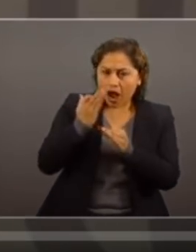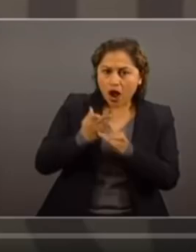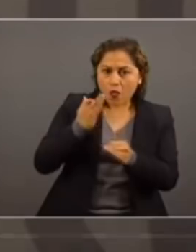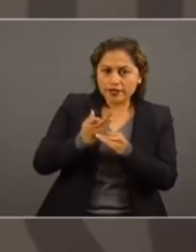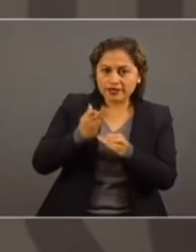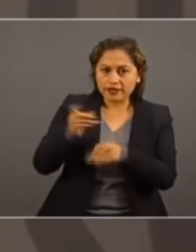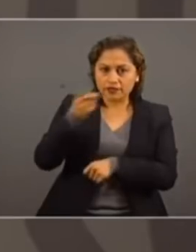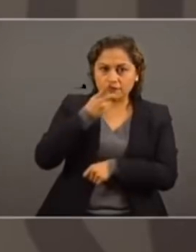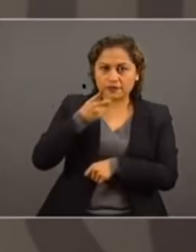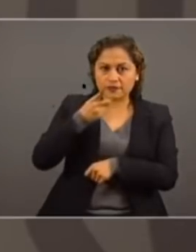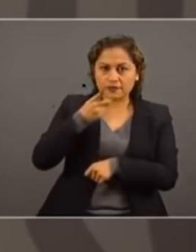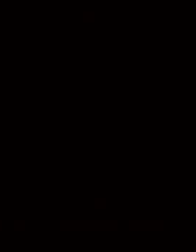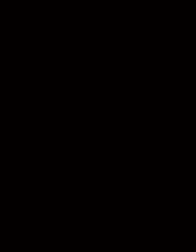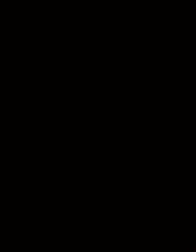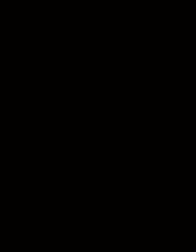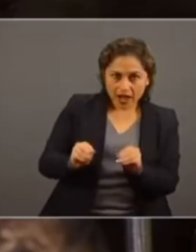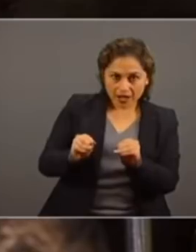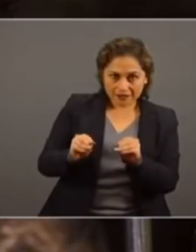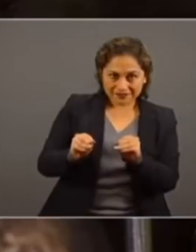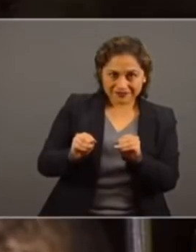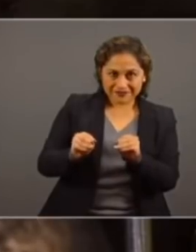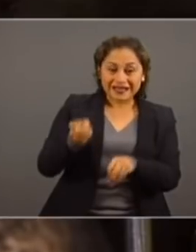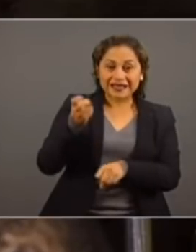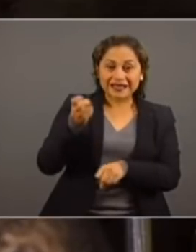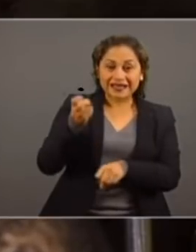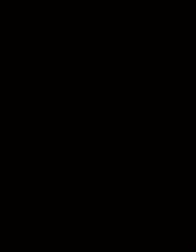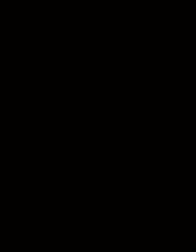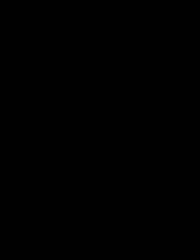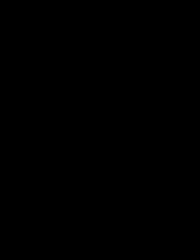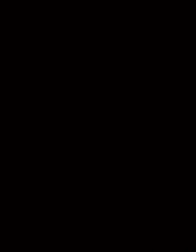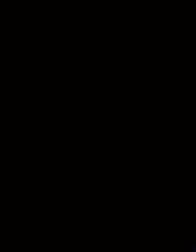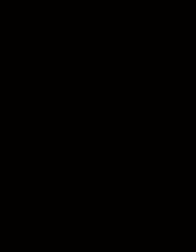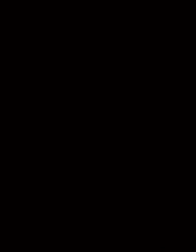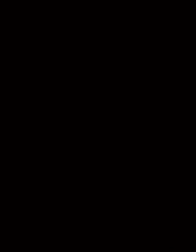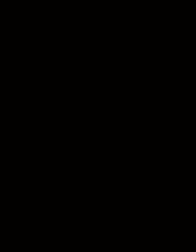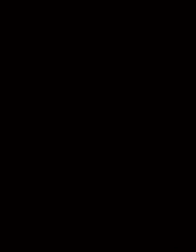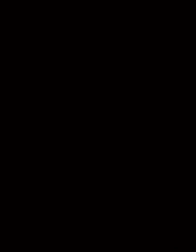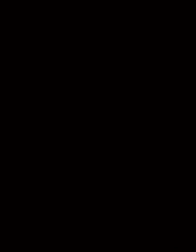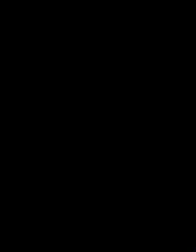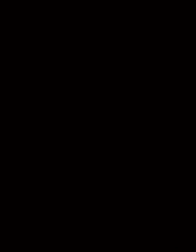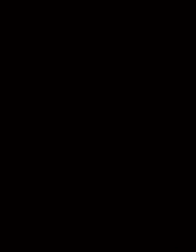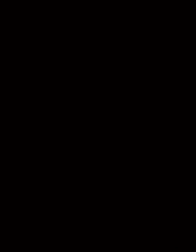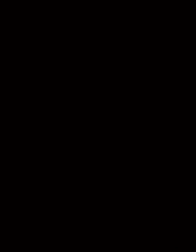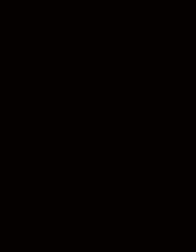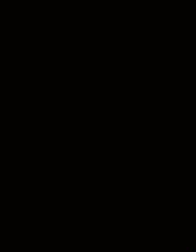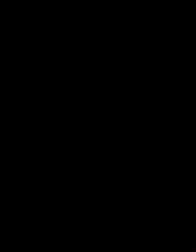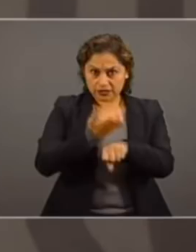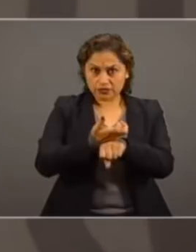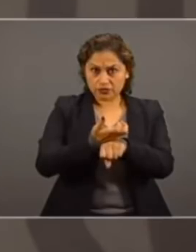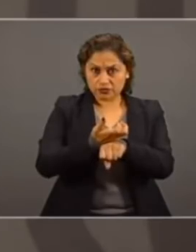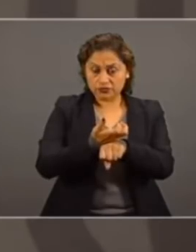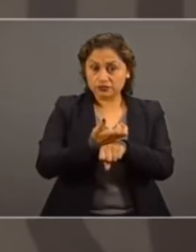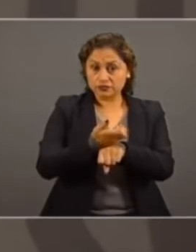apagón esto que hicieron hace unos días en Estados Unidos es una mala